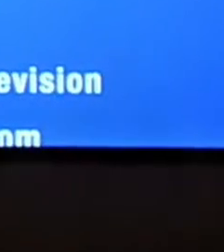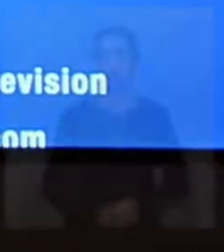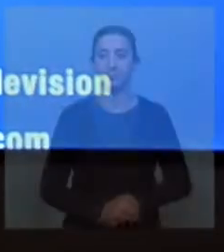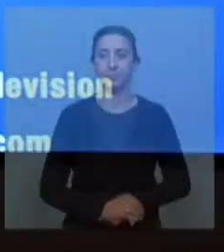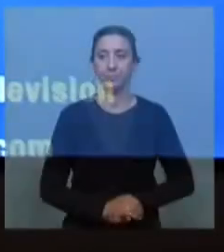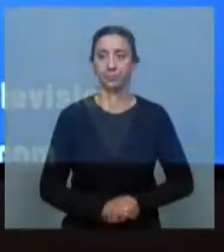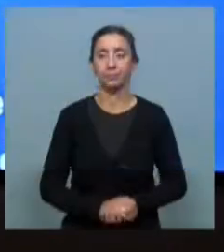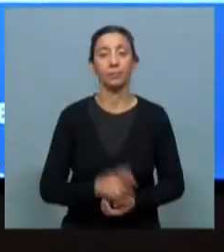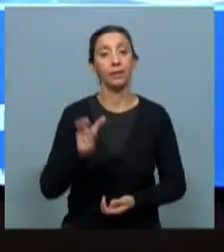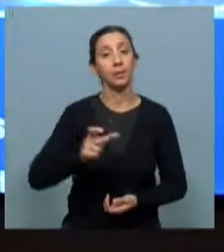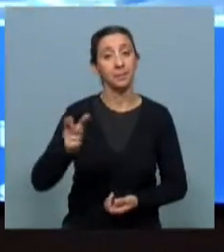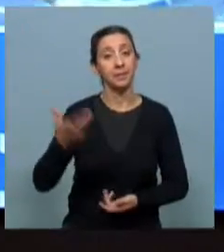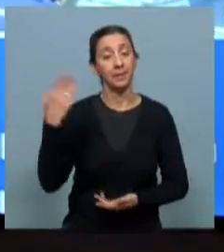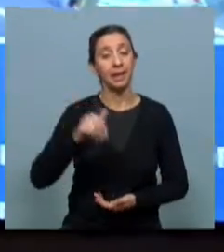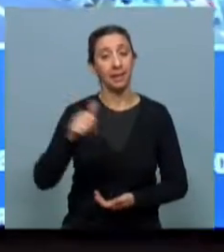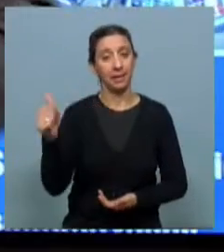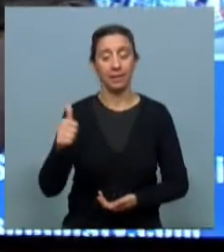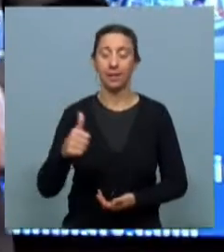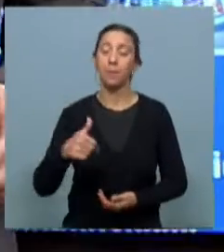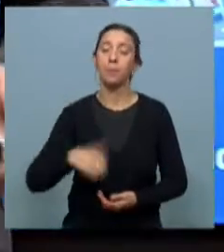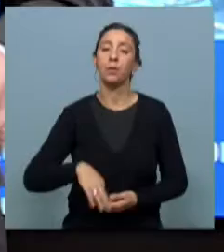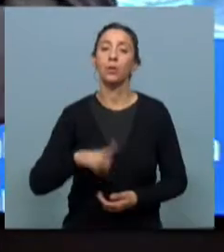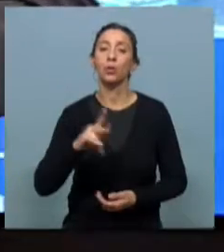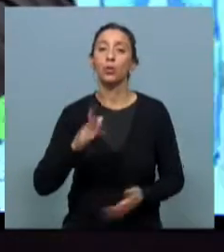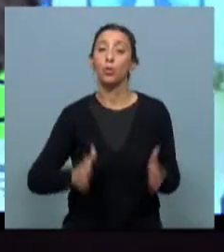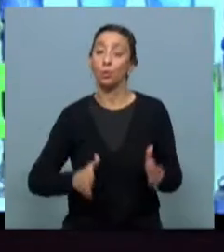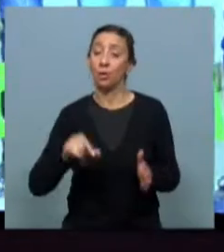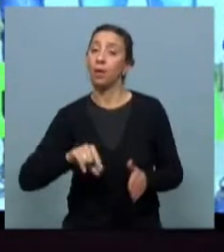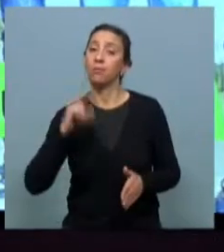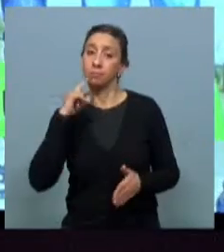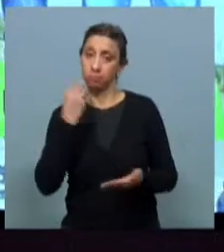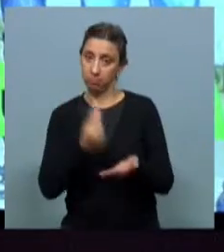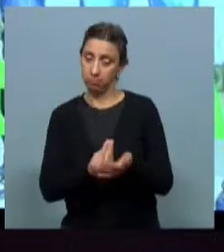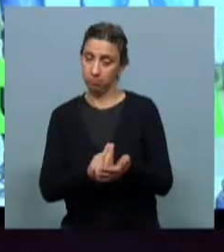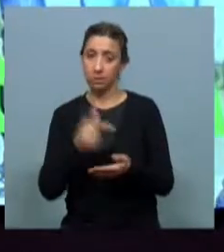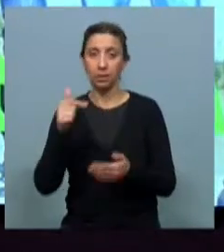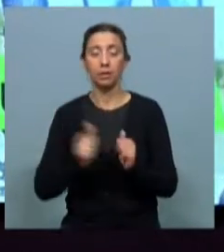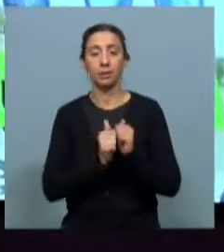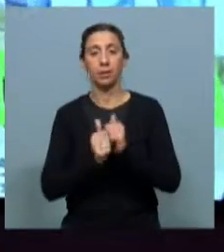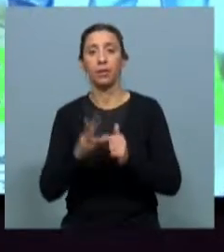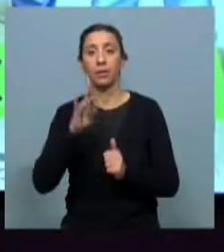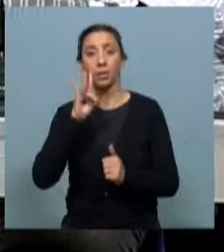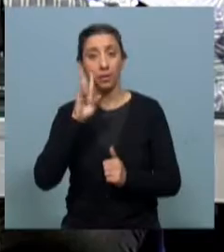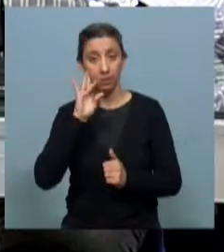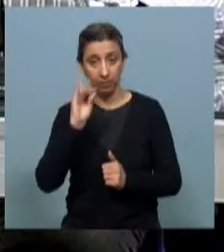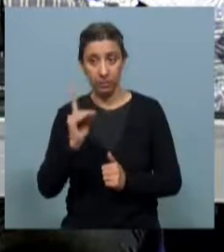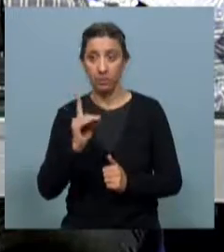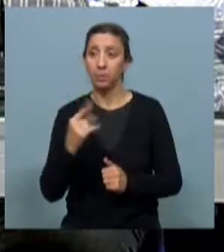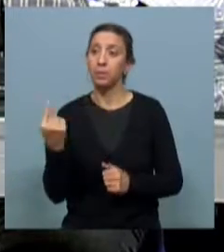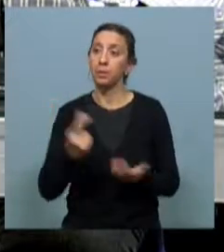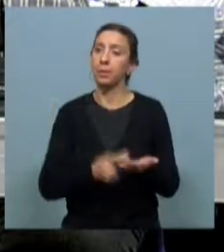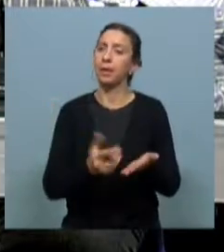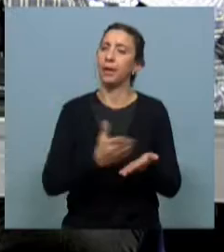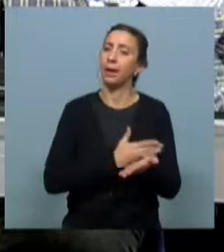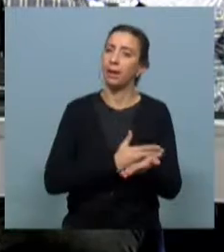están nuestros campeones de la robótica, porque la era de la robótica se vive en San Luis. Y nos acompaña ahora David Rivero. En el primer bloque